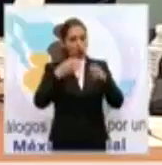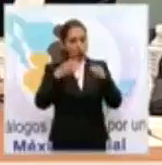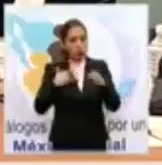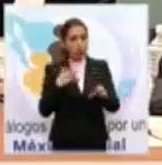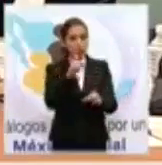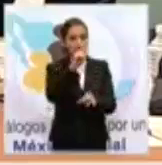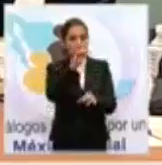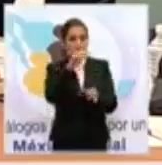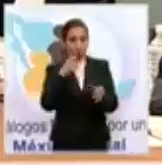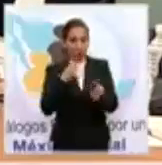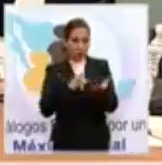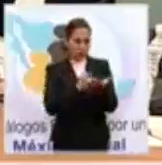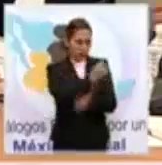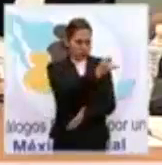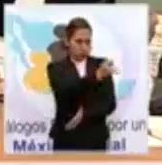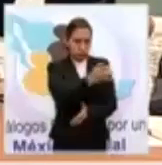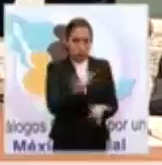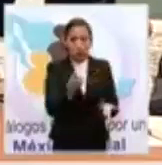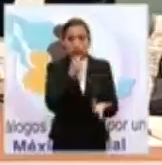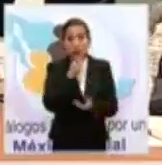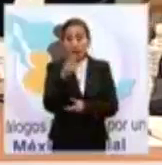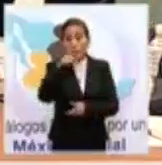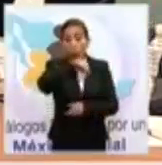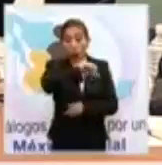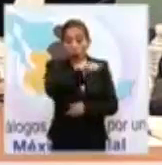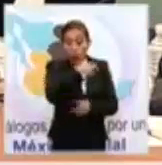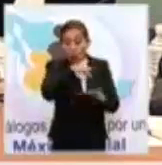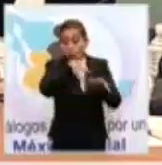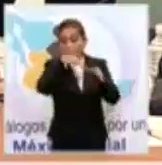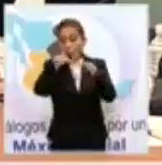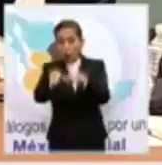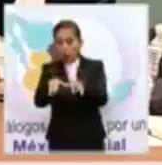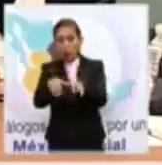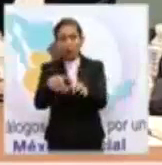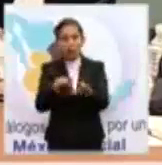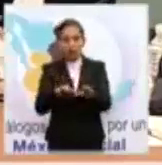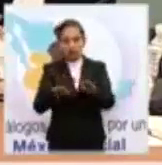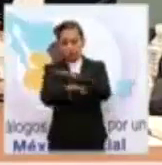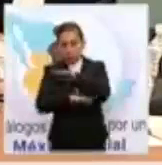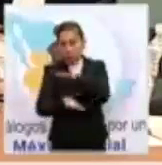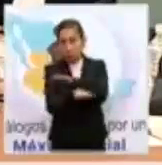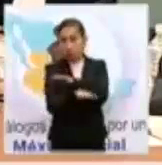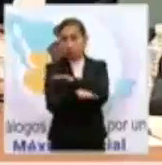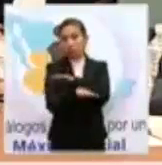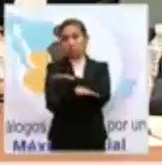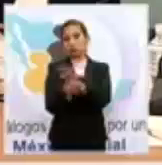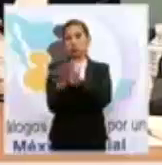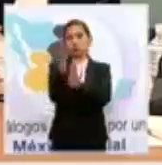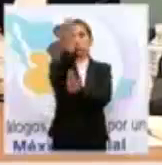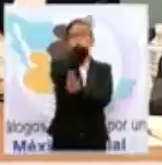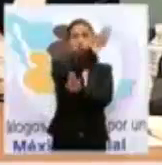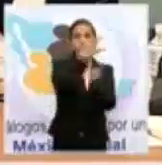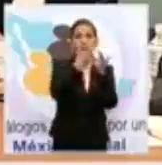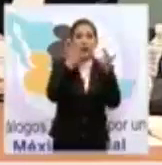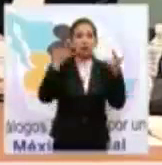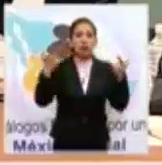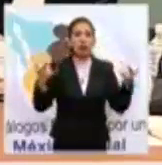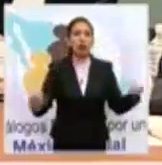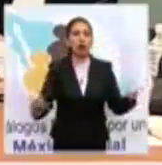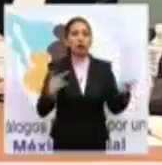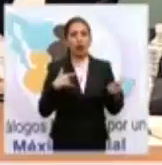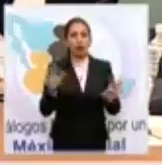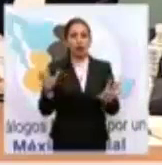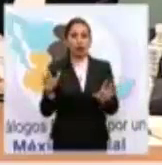democracia, pero también hay que decir que una parte de eso se sentó durante la época del